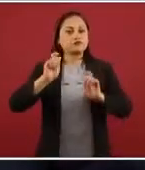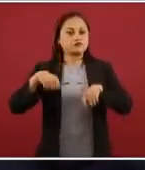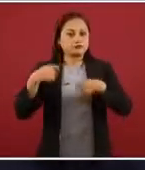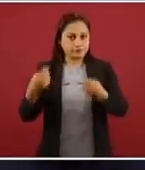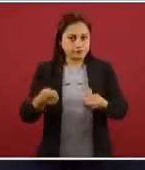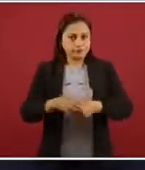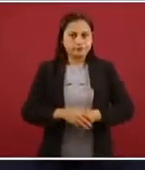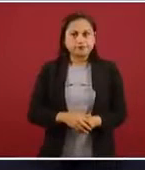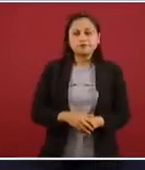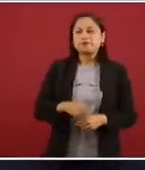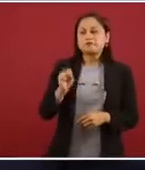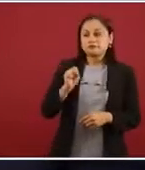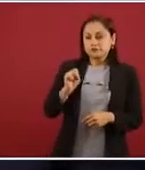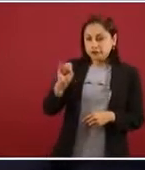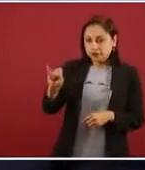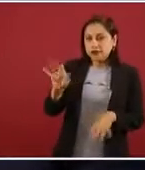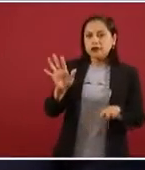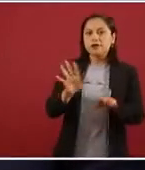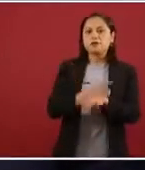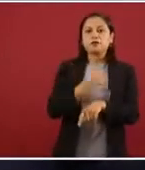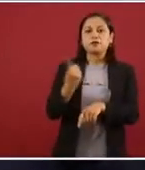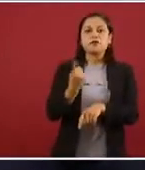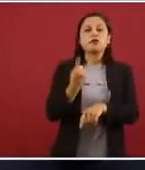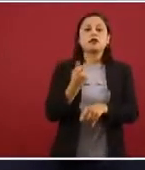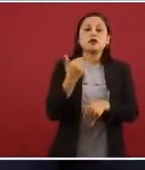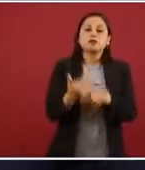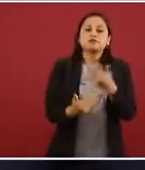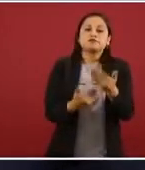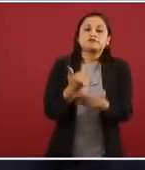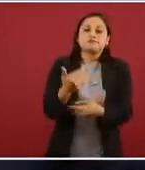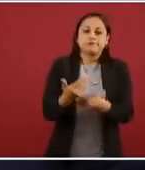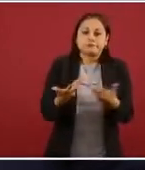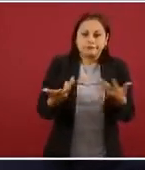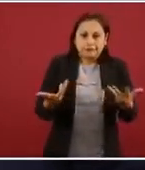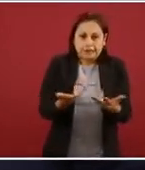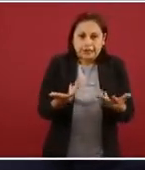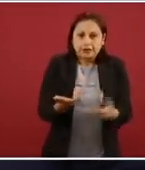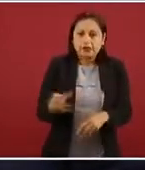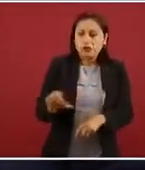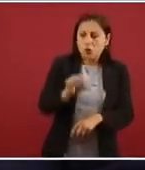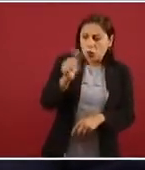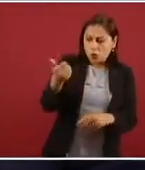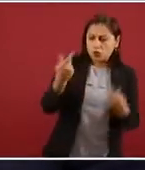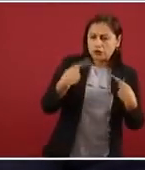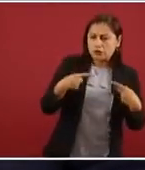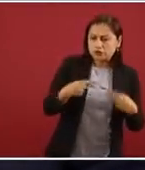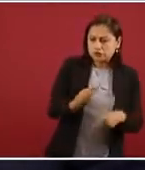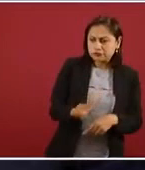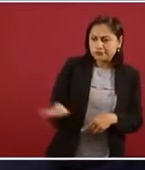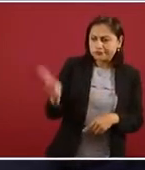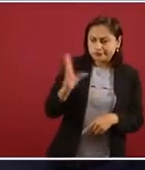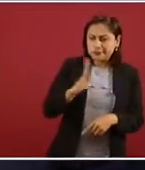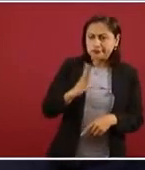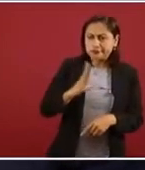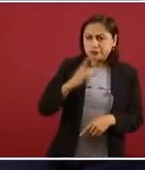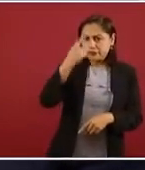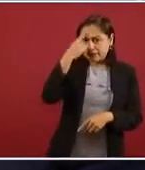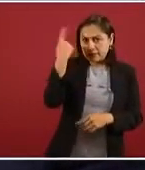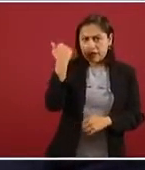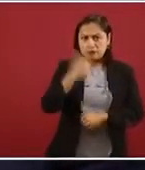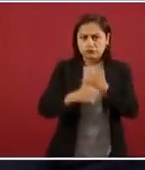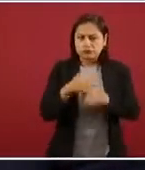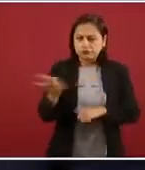son procesos que se dan, hay otros que también compiten, sí, por el cargo.